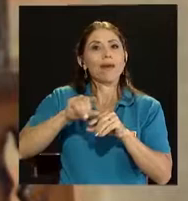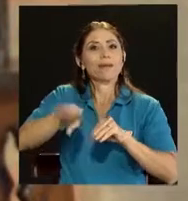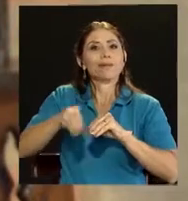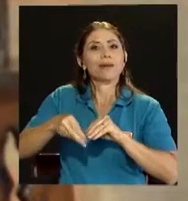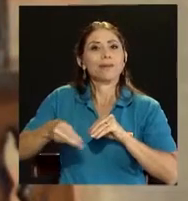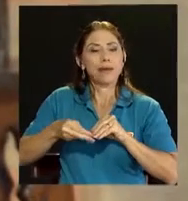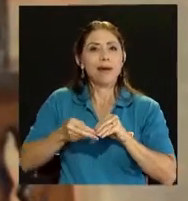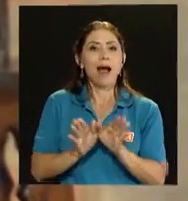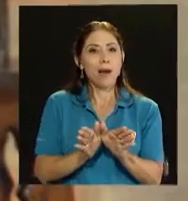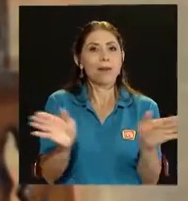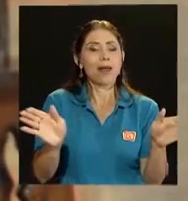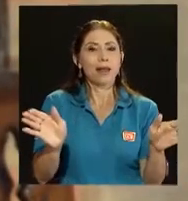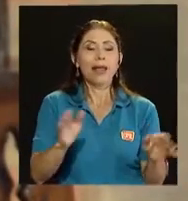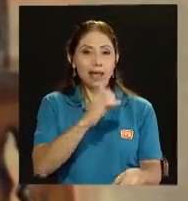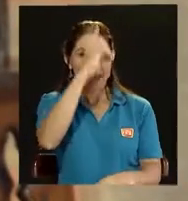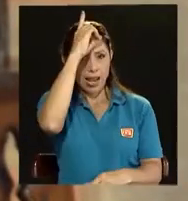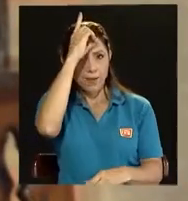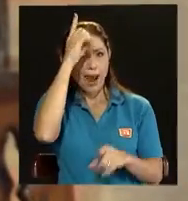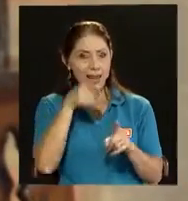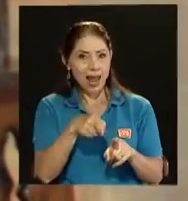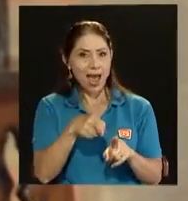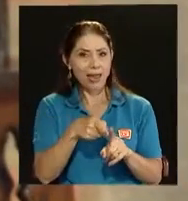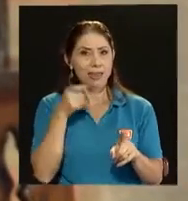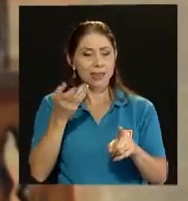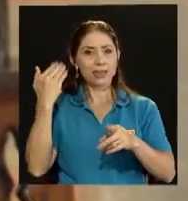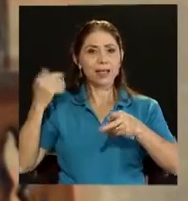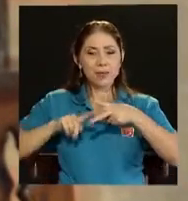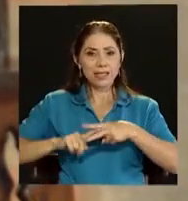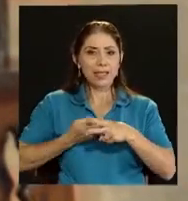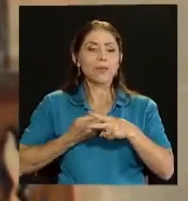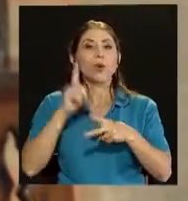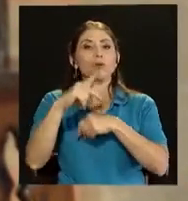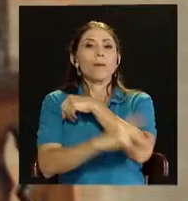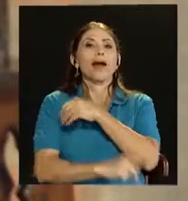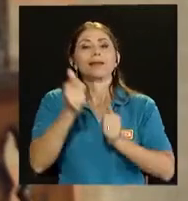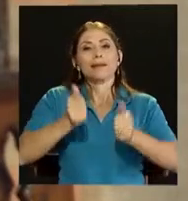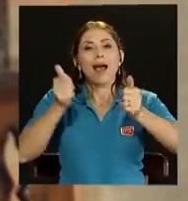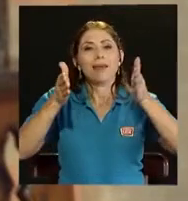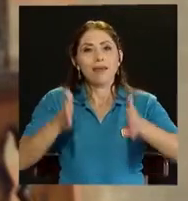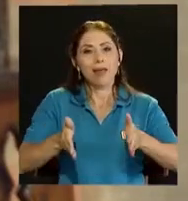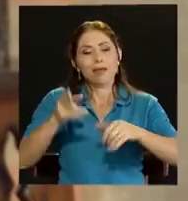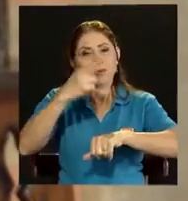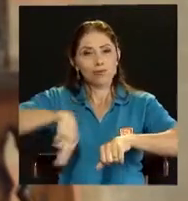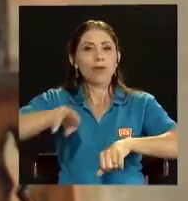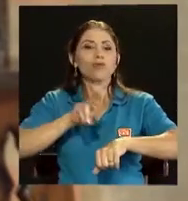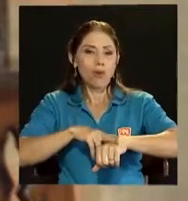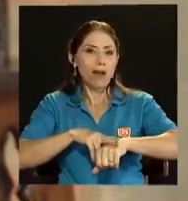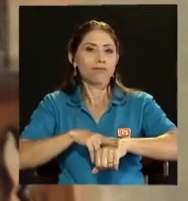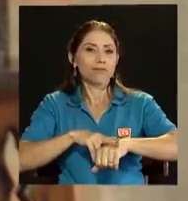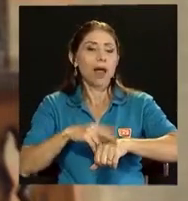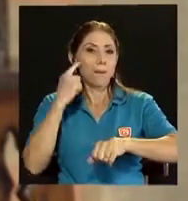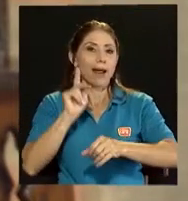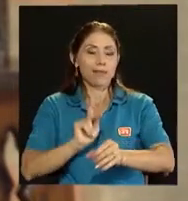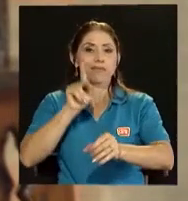Alemania es desde el principio un candidato natural a